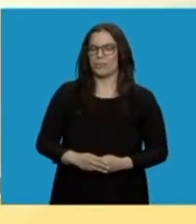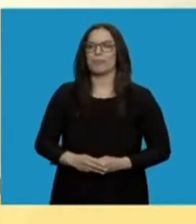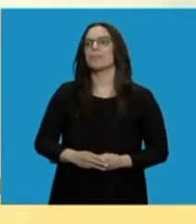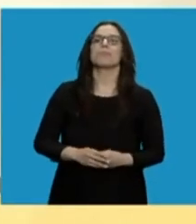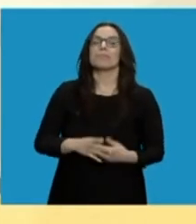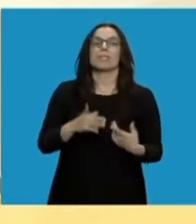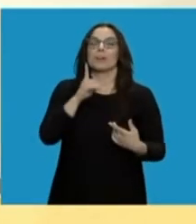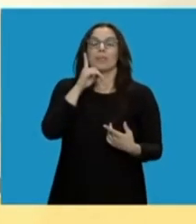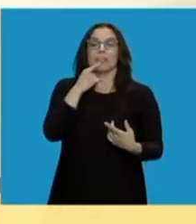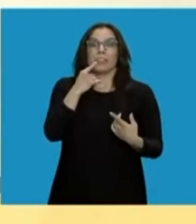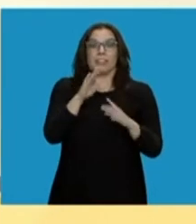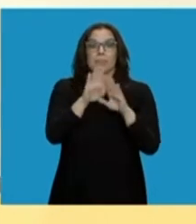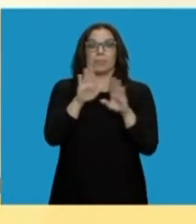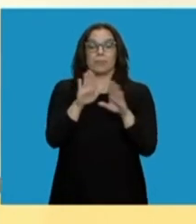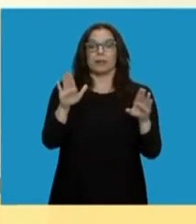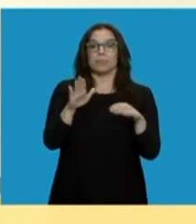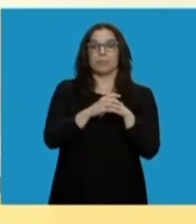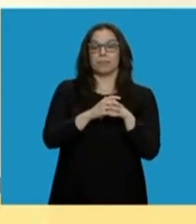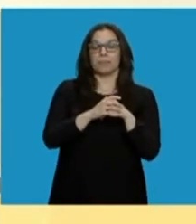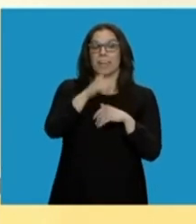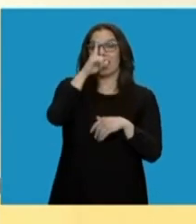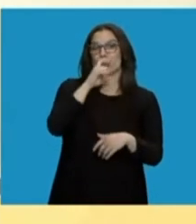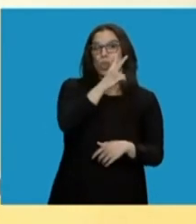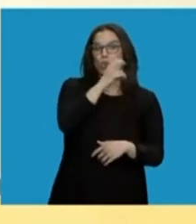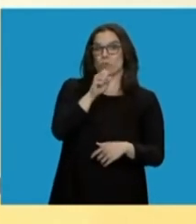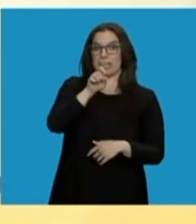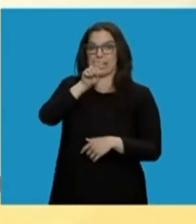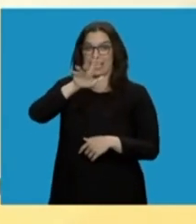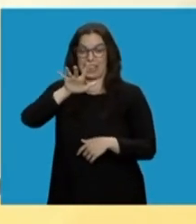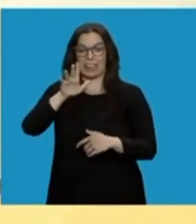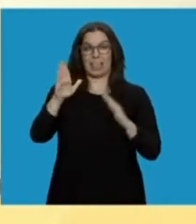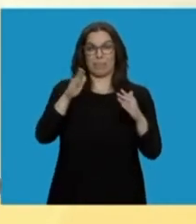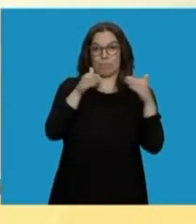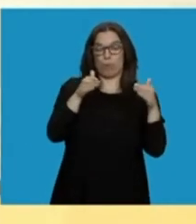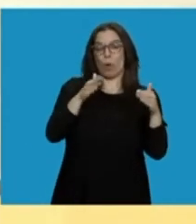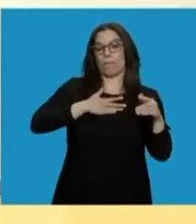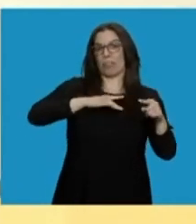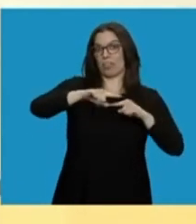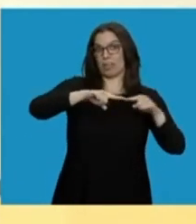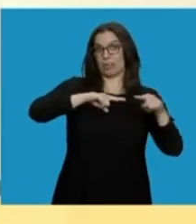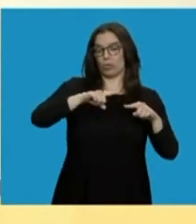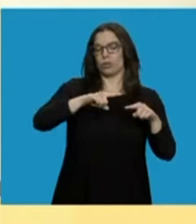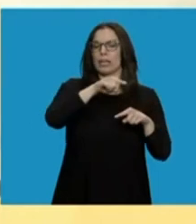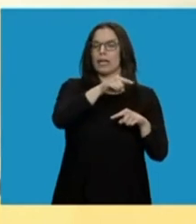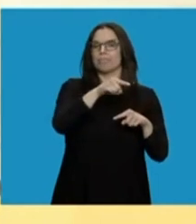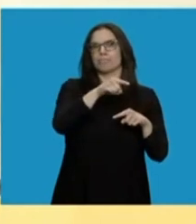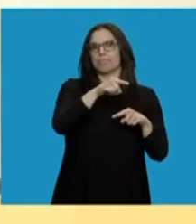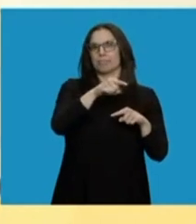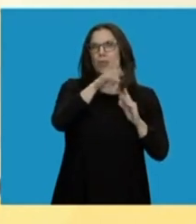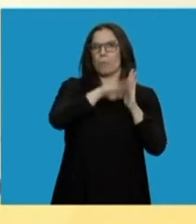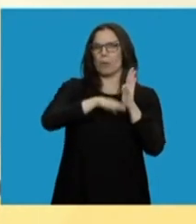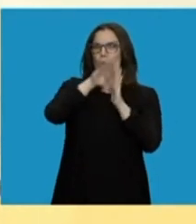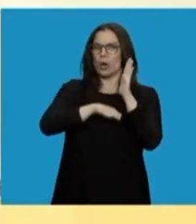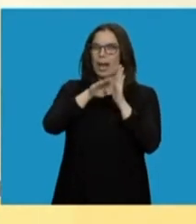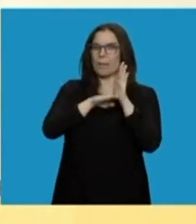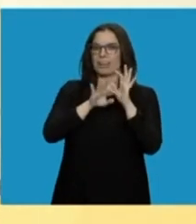Simplemente decir que a principios del año 2015, mi director, Florencio Carrera, decidió cambiar algunos programas que